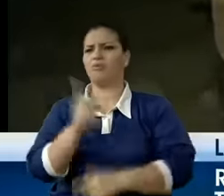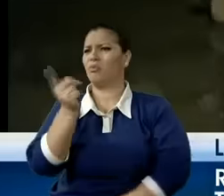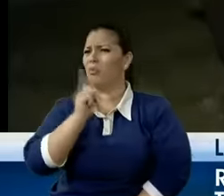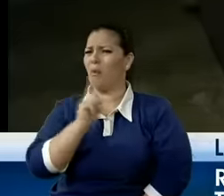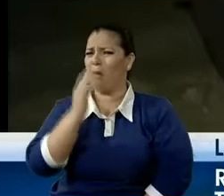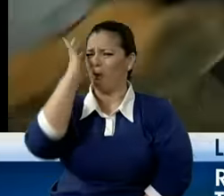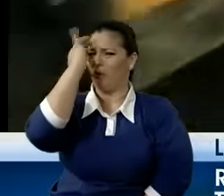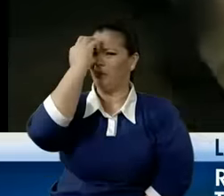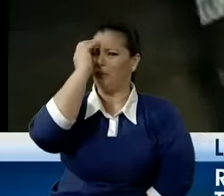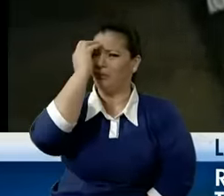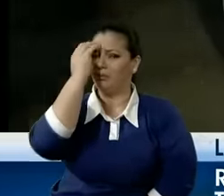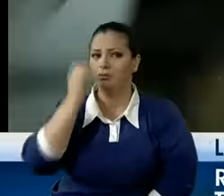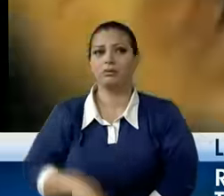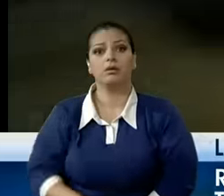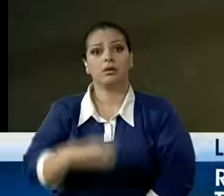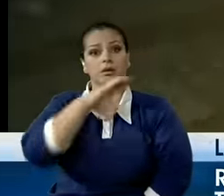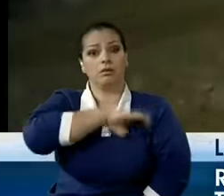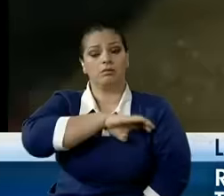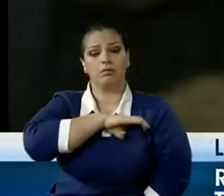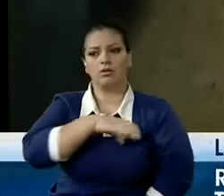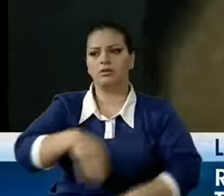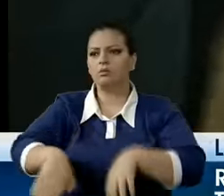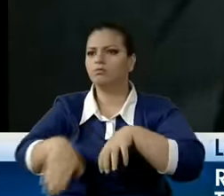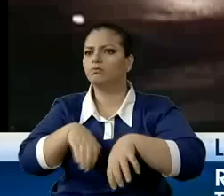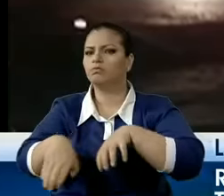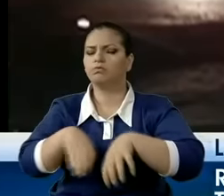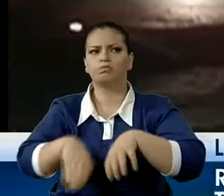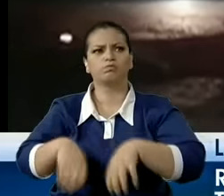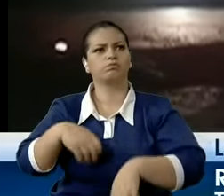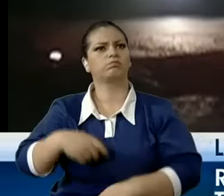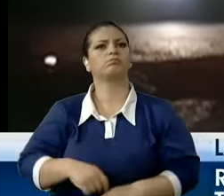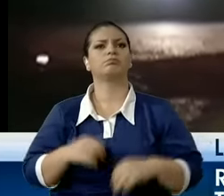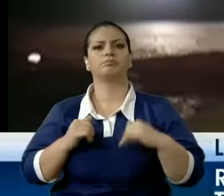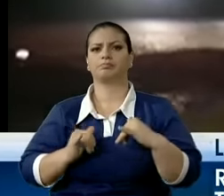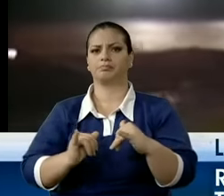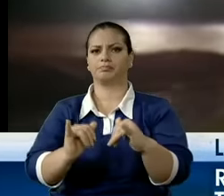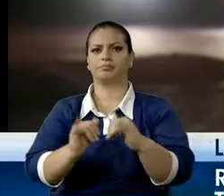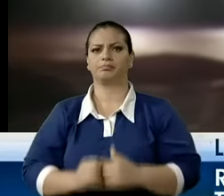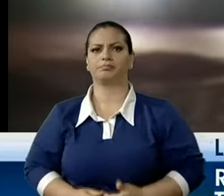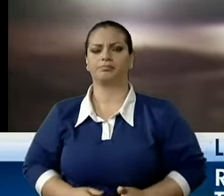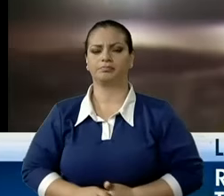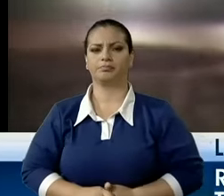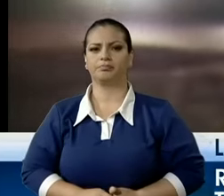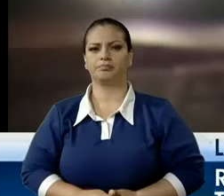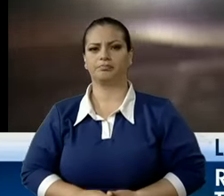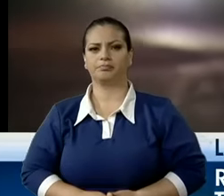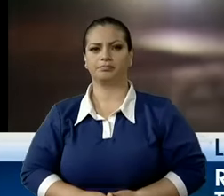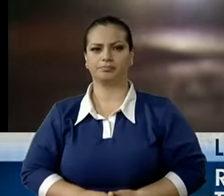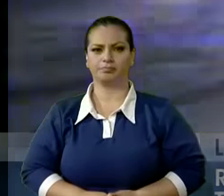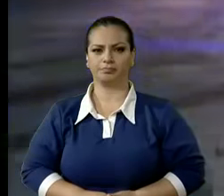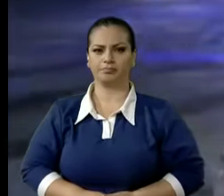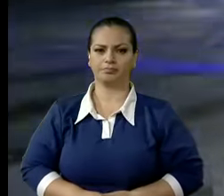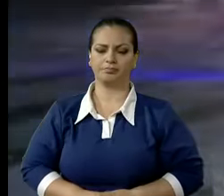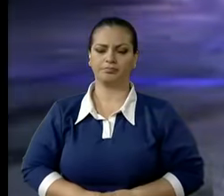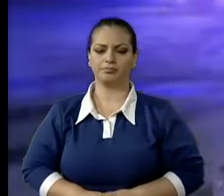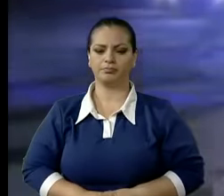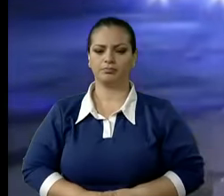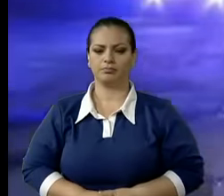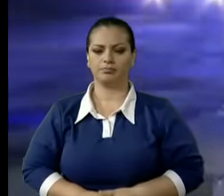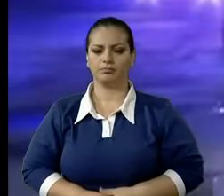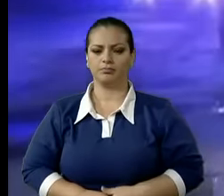les desbarate el cuadro estadístico. En el triunfo con cámara de William Franco, informó Jorge